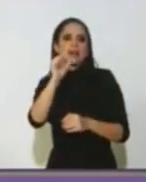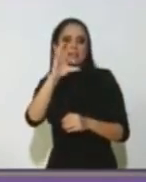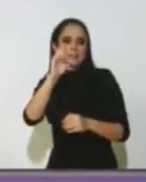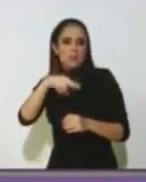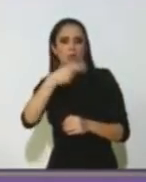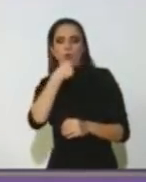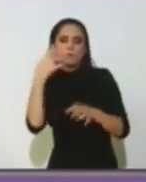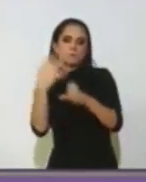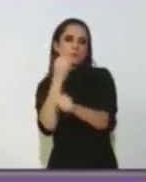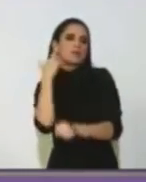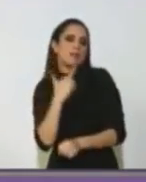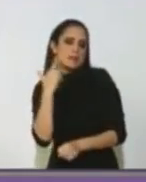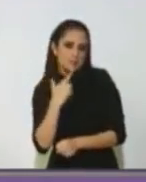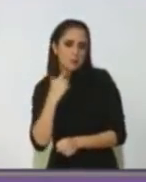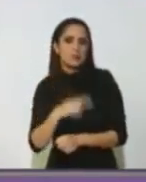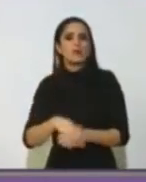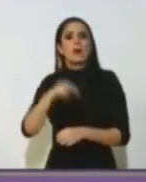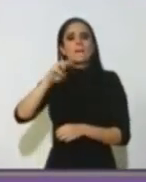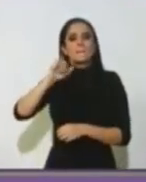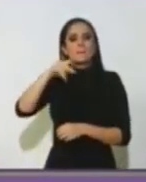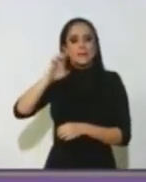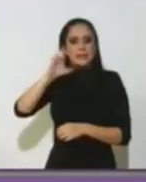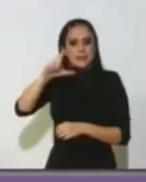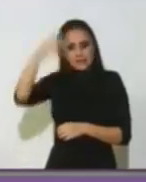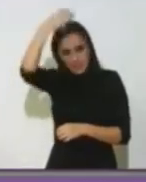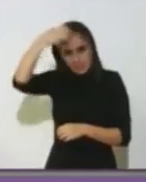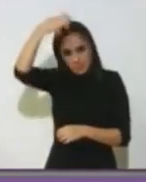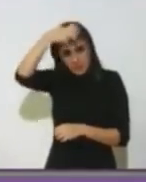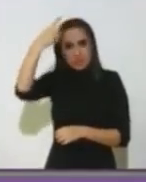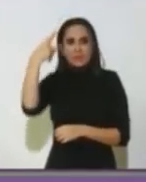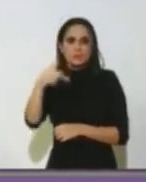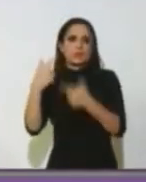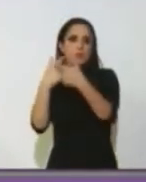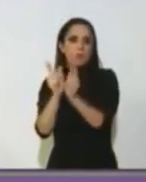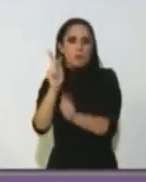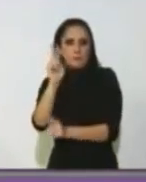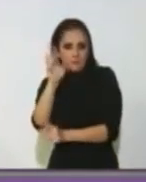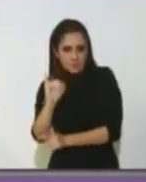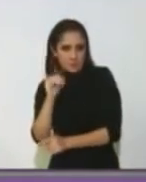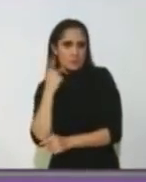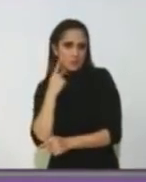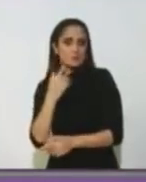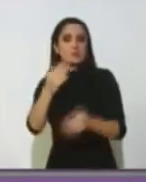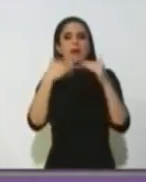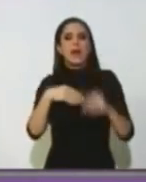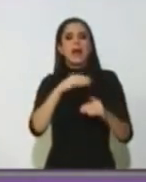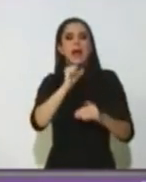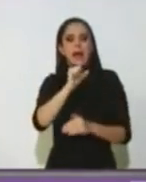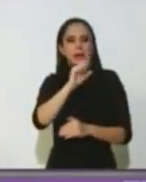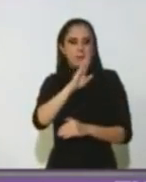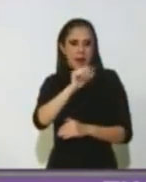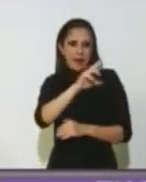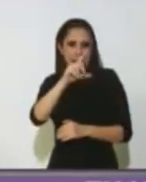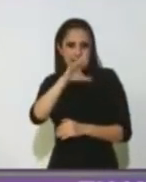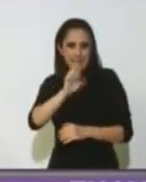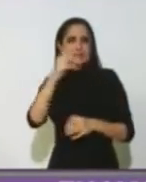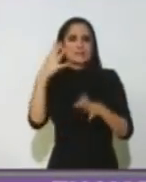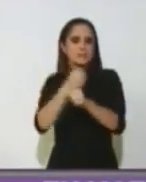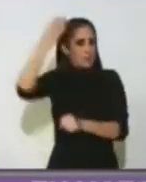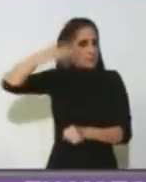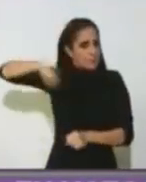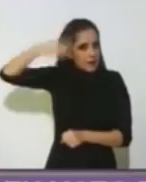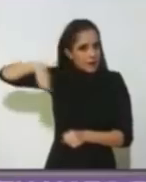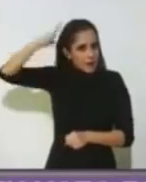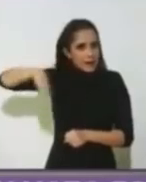mine mikel arriola del partido revolucionario institución alambiques a todos muchas gracias mikel y alejandra barrales de la coalición por la ciudad de mexico al frente